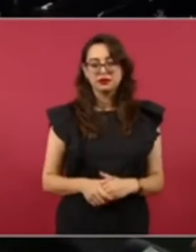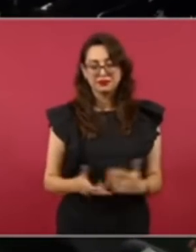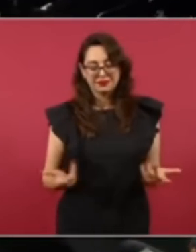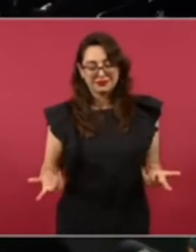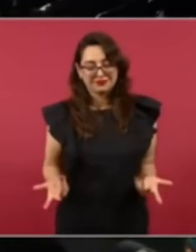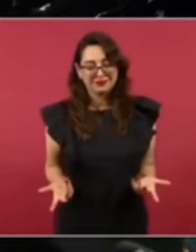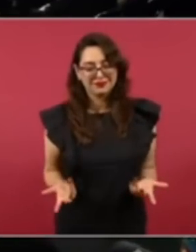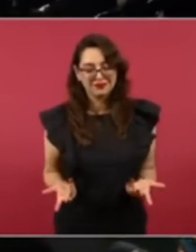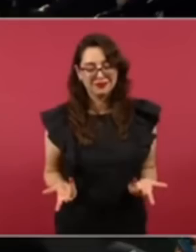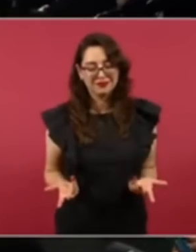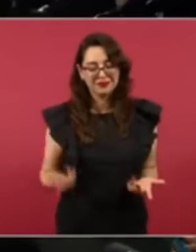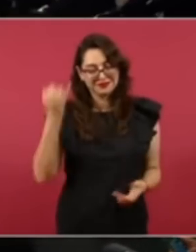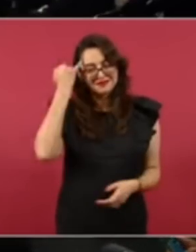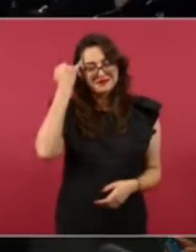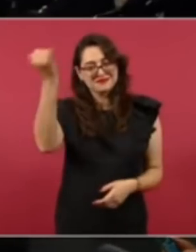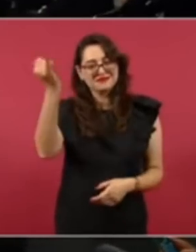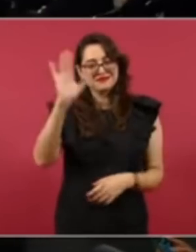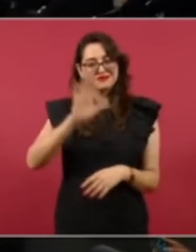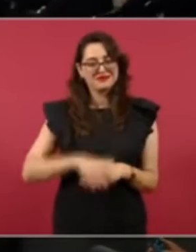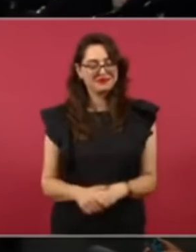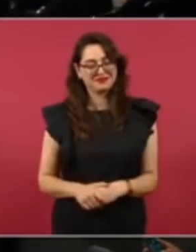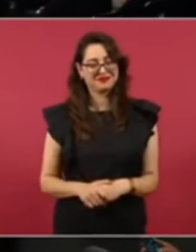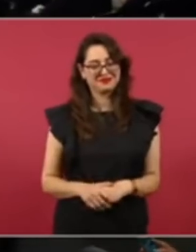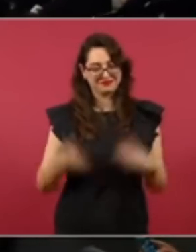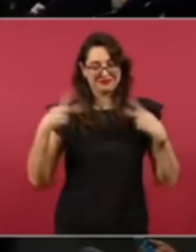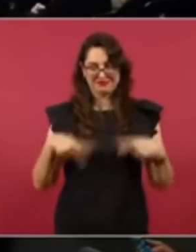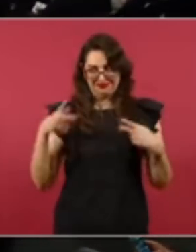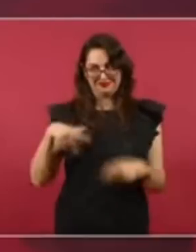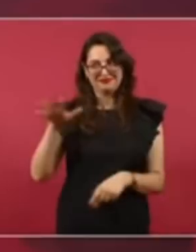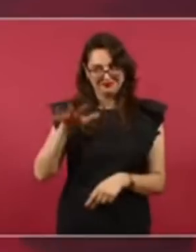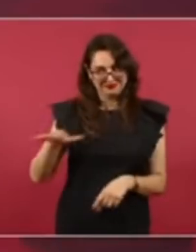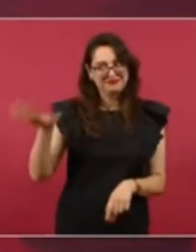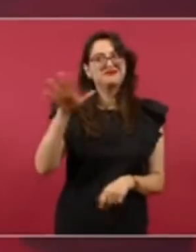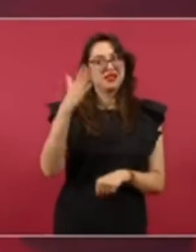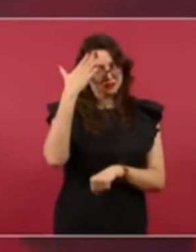Imagínense la tierra de Demetrio Vallejo, es allá.